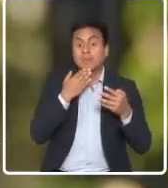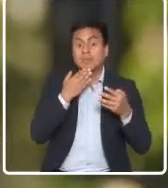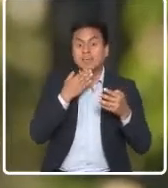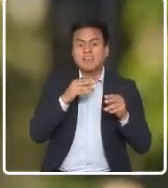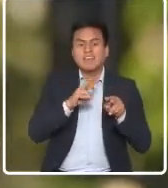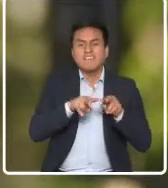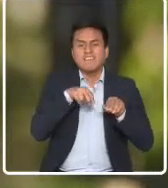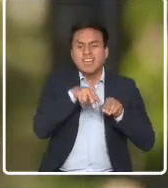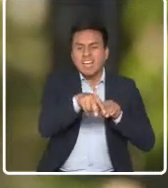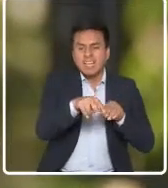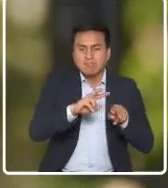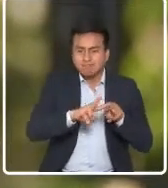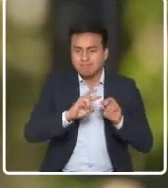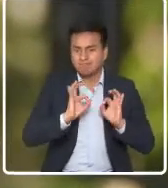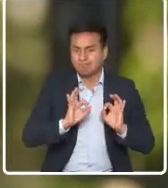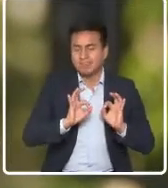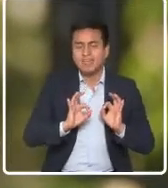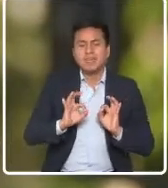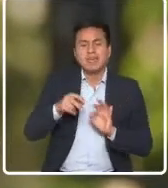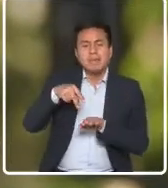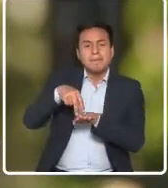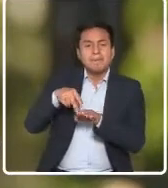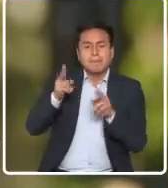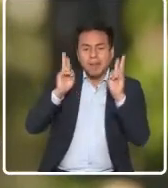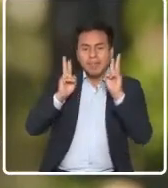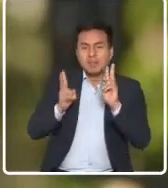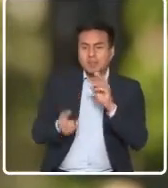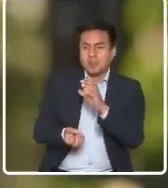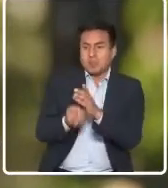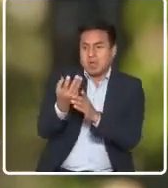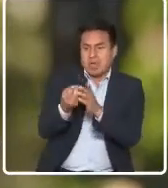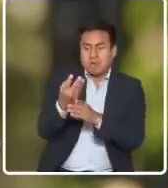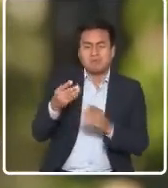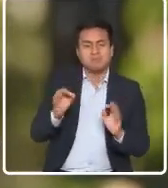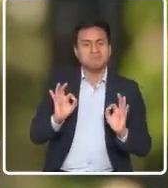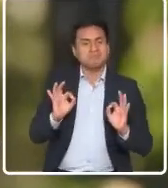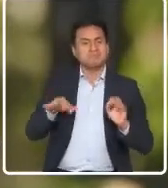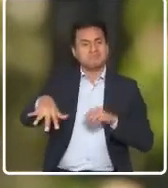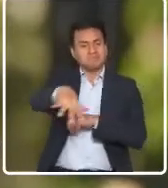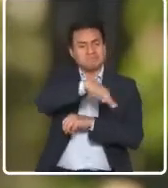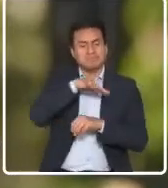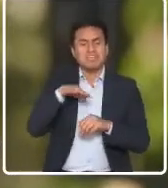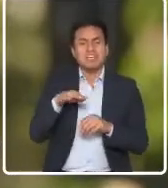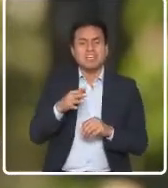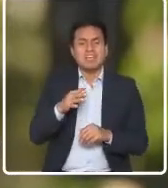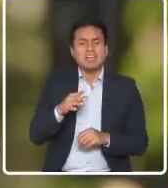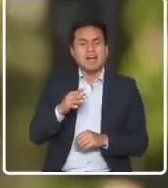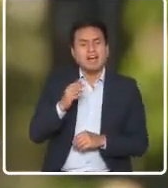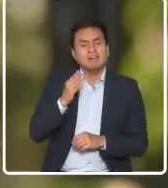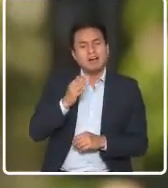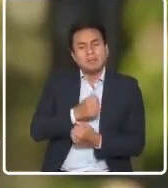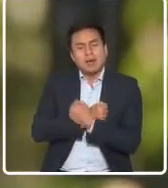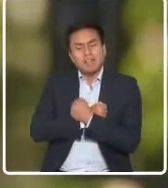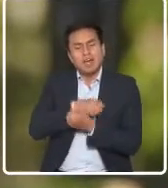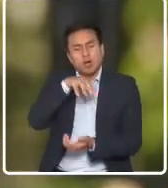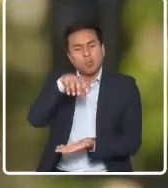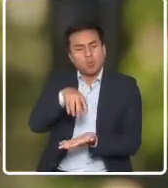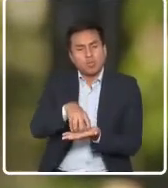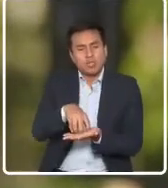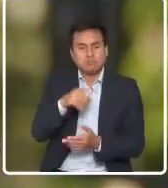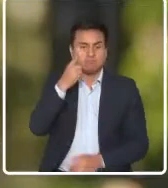reposición de veredas, paraderos, que han dado un nuevo aire a nuestra amada comuna. Sin